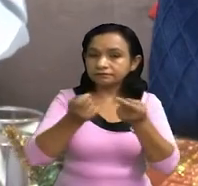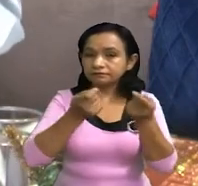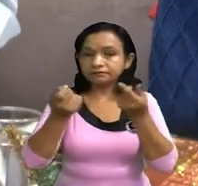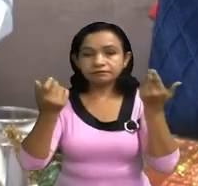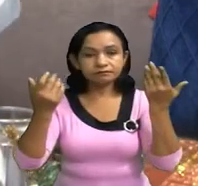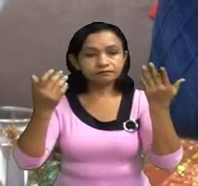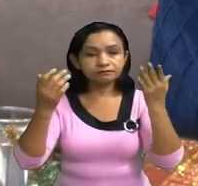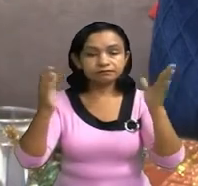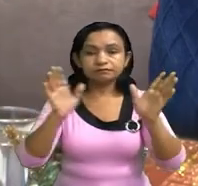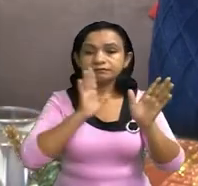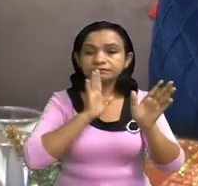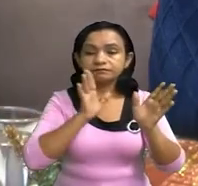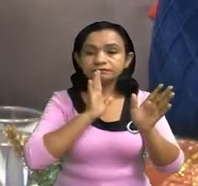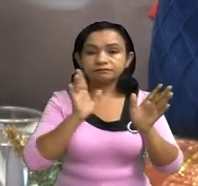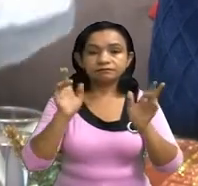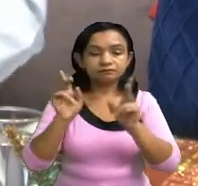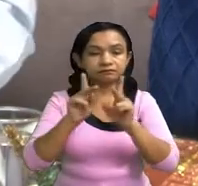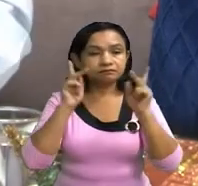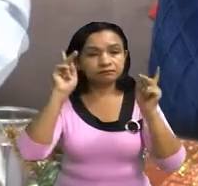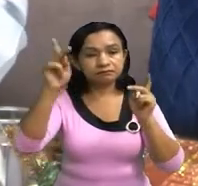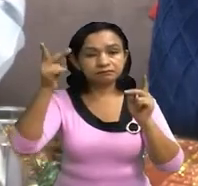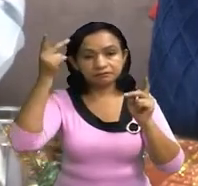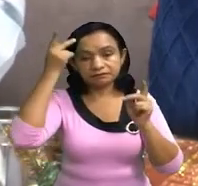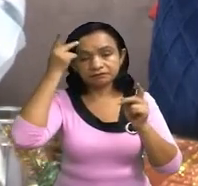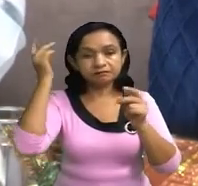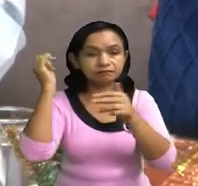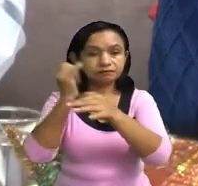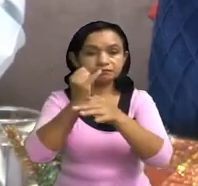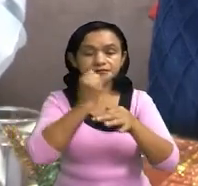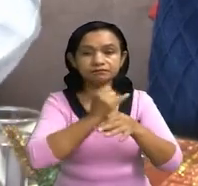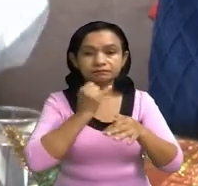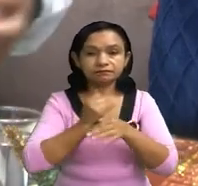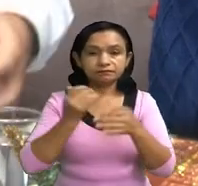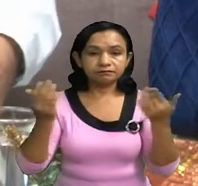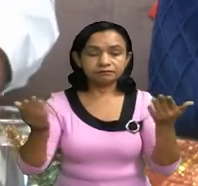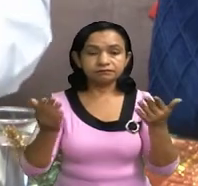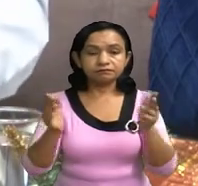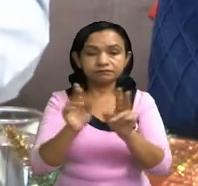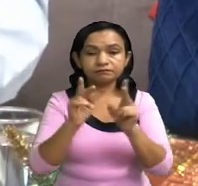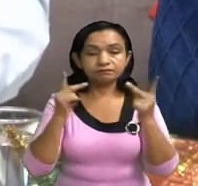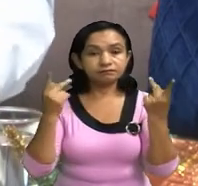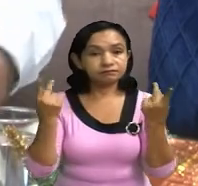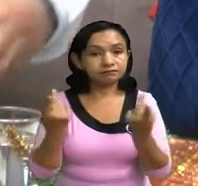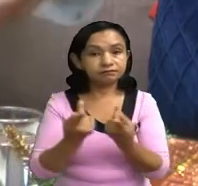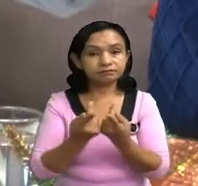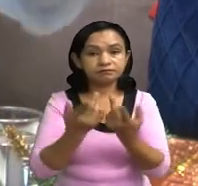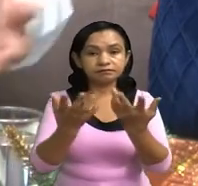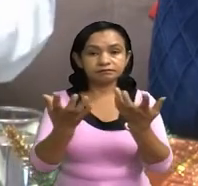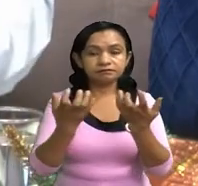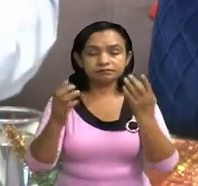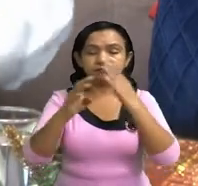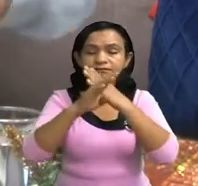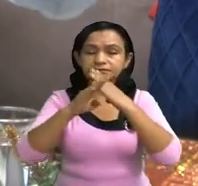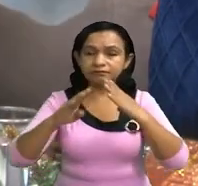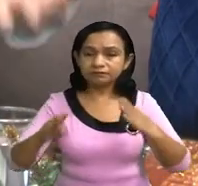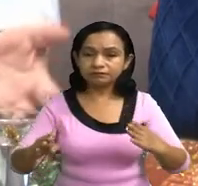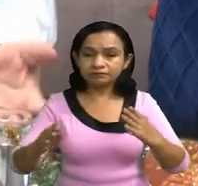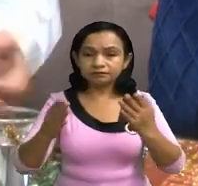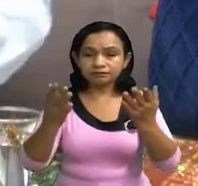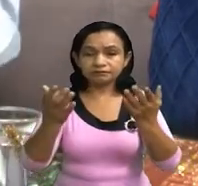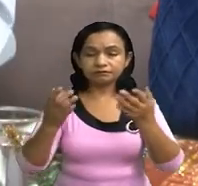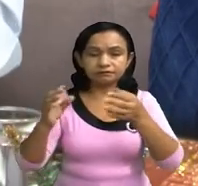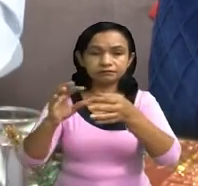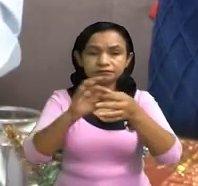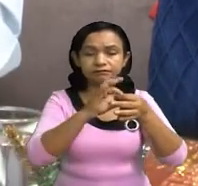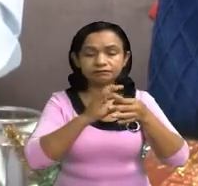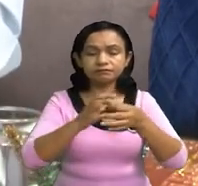esos discursos de agitadores políticos en los templos. Ya el pueblo quiere la paz, quiere la reconciliación